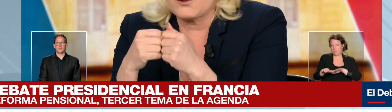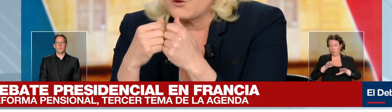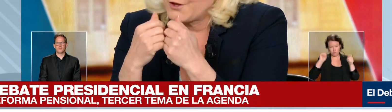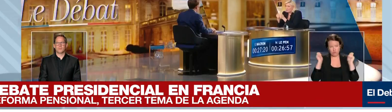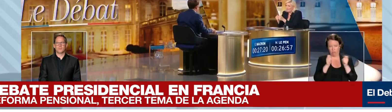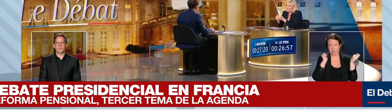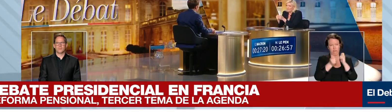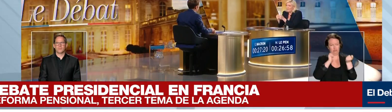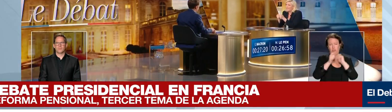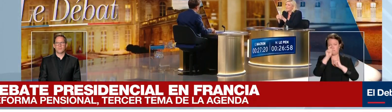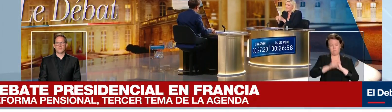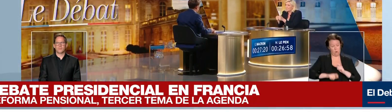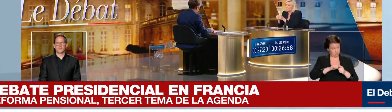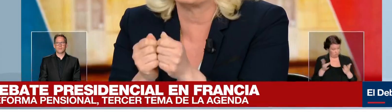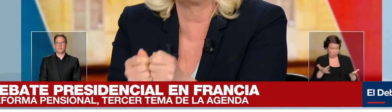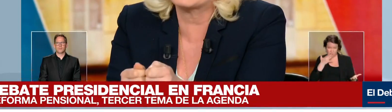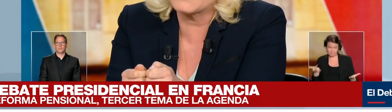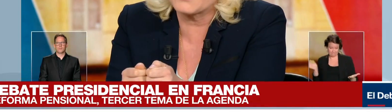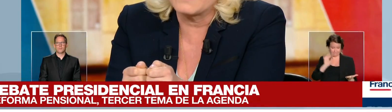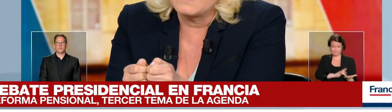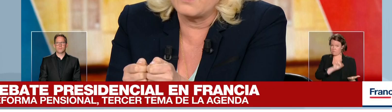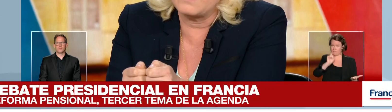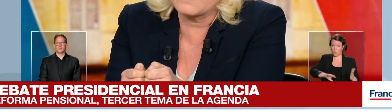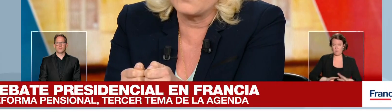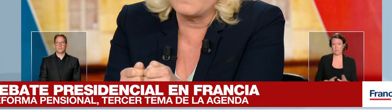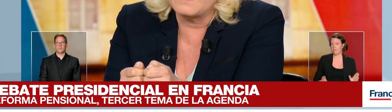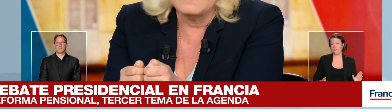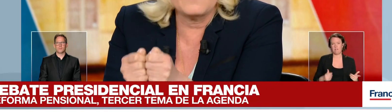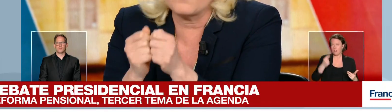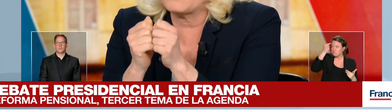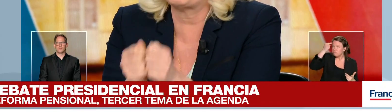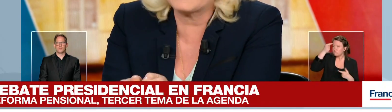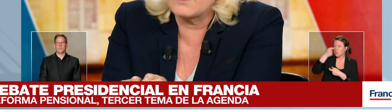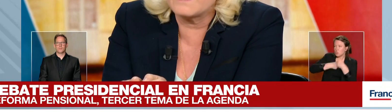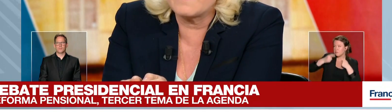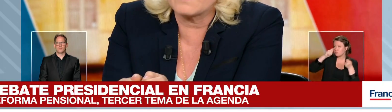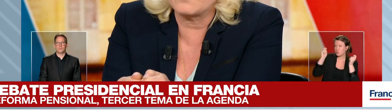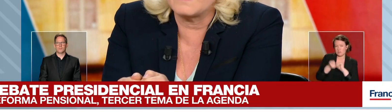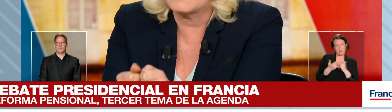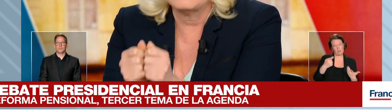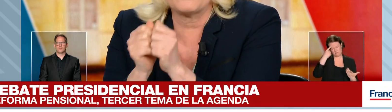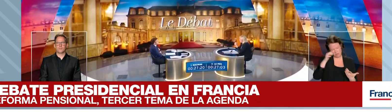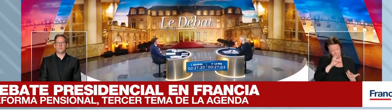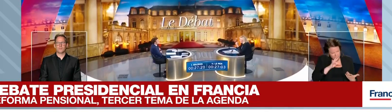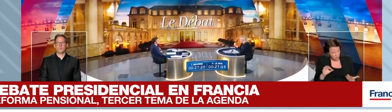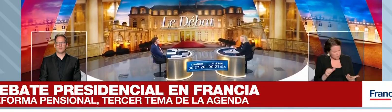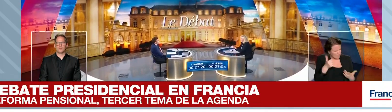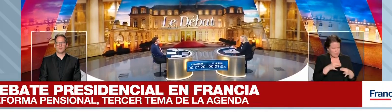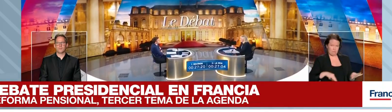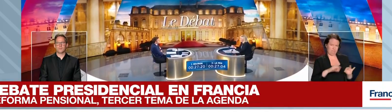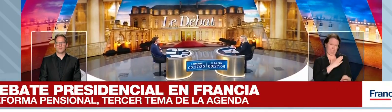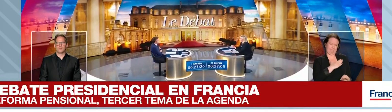cambiar las prioridades, hay que cambiar los métodos, hay que cambiar la manera como se mira la economía. Hay que hacer